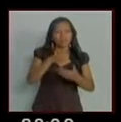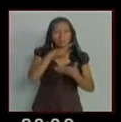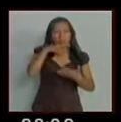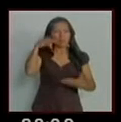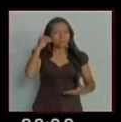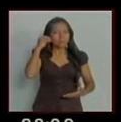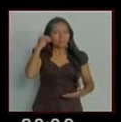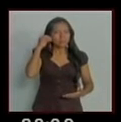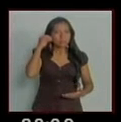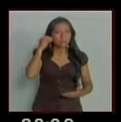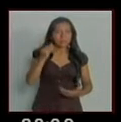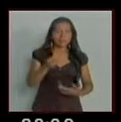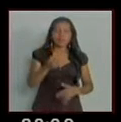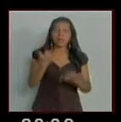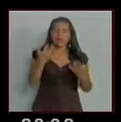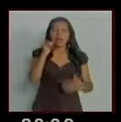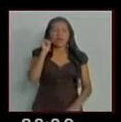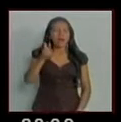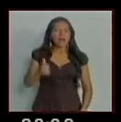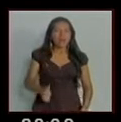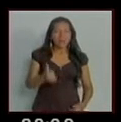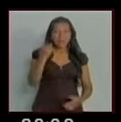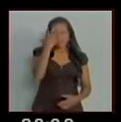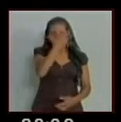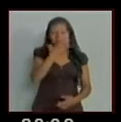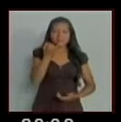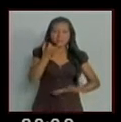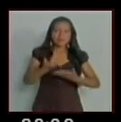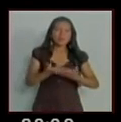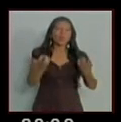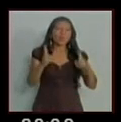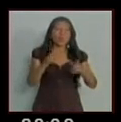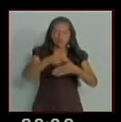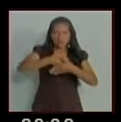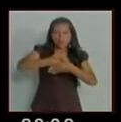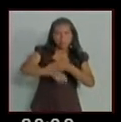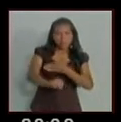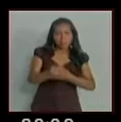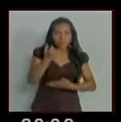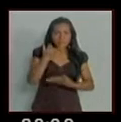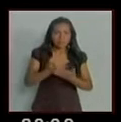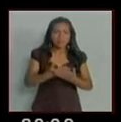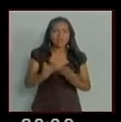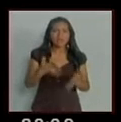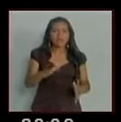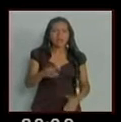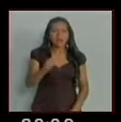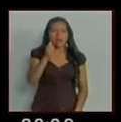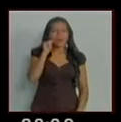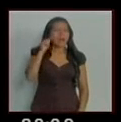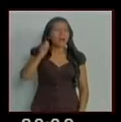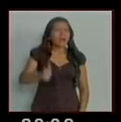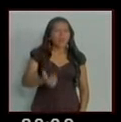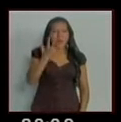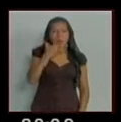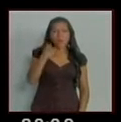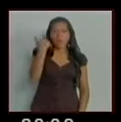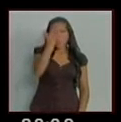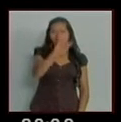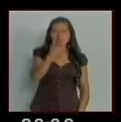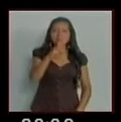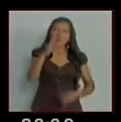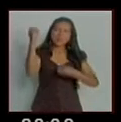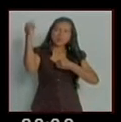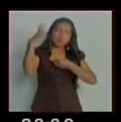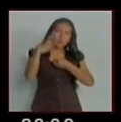la lesión. O sea, esa bilirrubina, dice usted, que porque mis bebés, por ejemplo, cuando nacieron, dos de ellos estaban amarillitos y exacto, tuvieron que ponerlos al